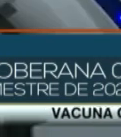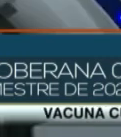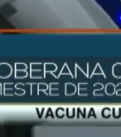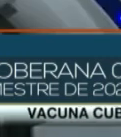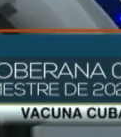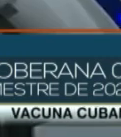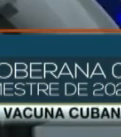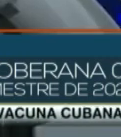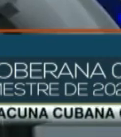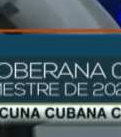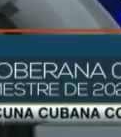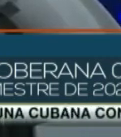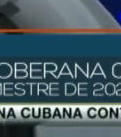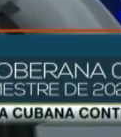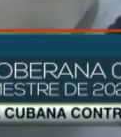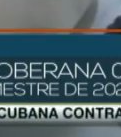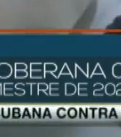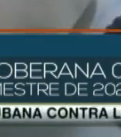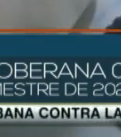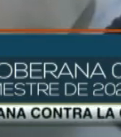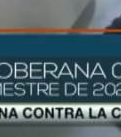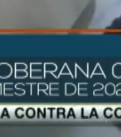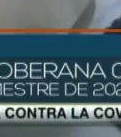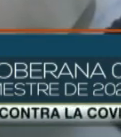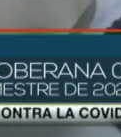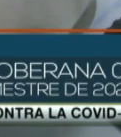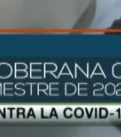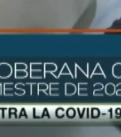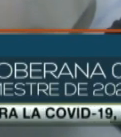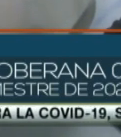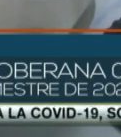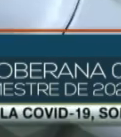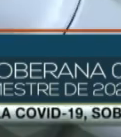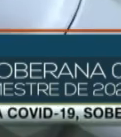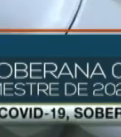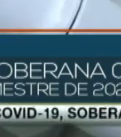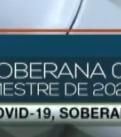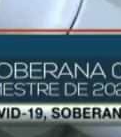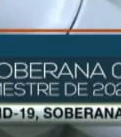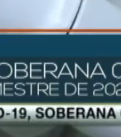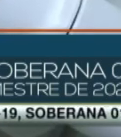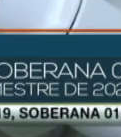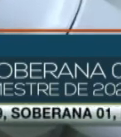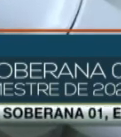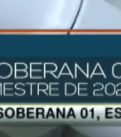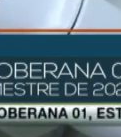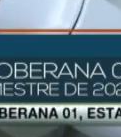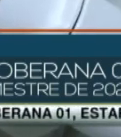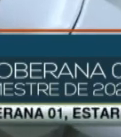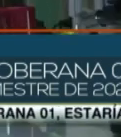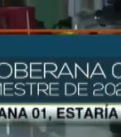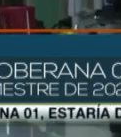toda la infraestructura de salud la infraestructura de apoyo al sistema de la salud que tiene y se ha desarrollado a lo largo de estos años